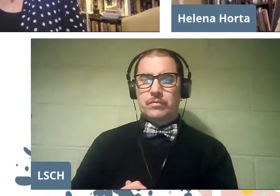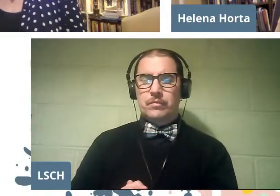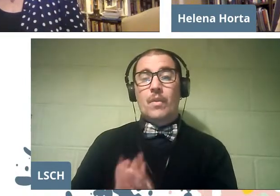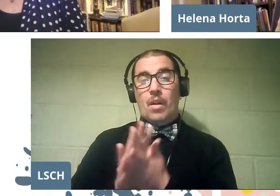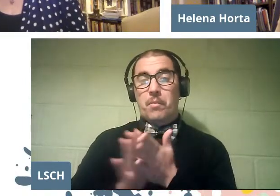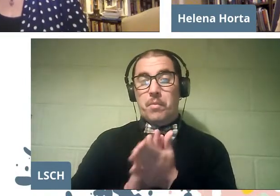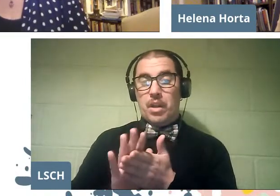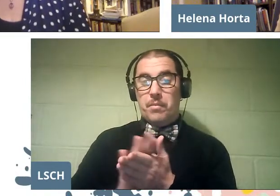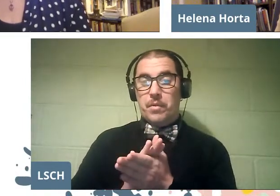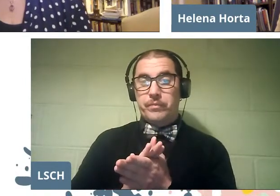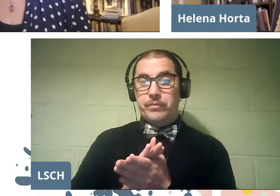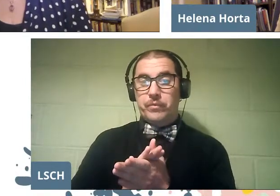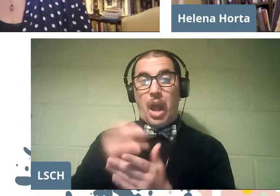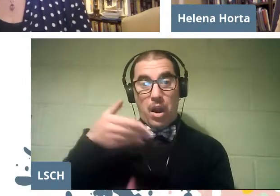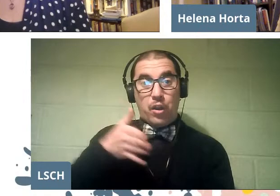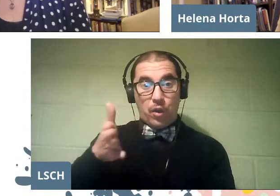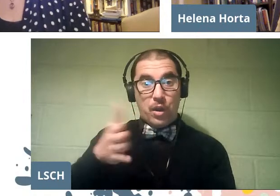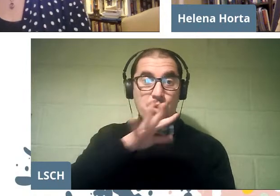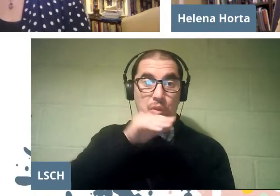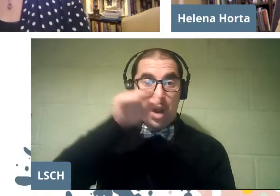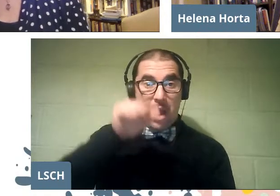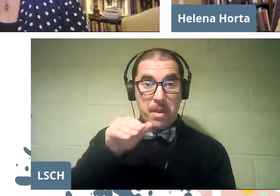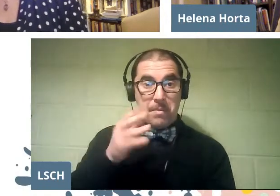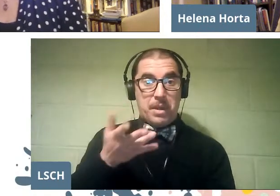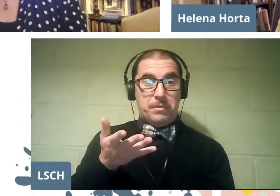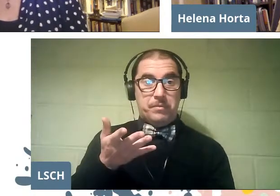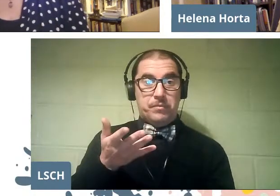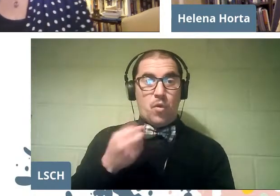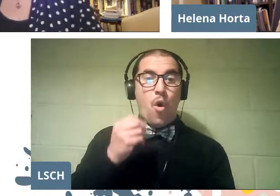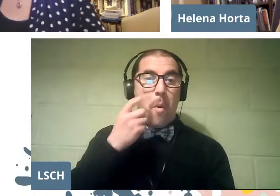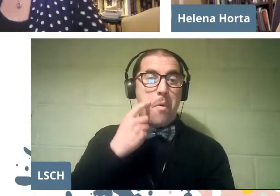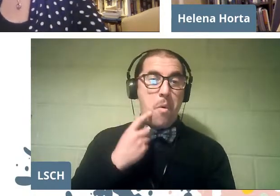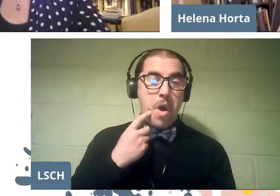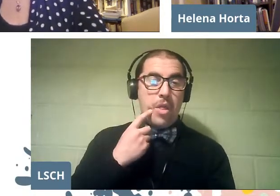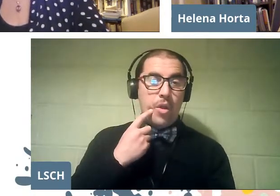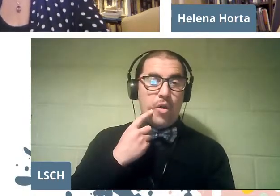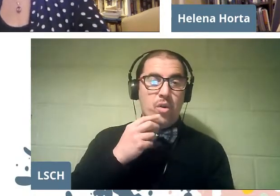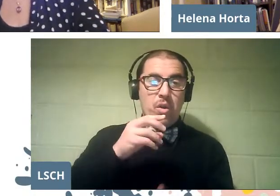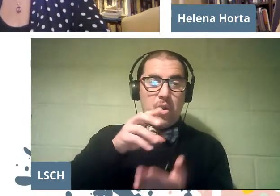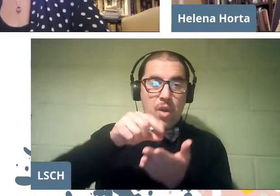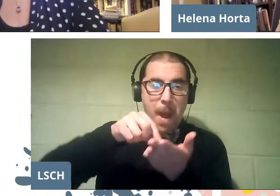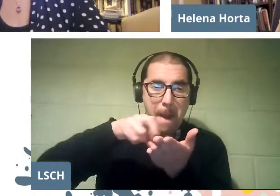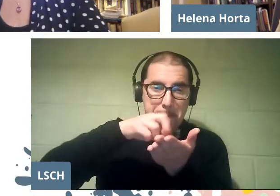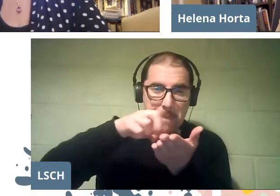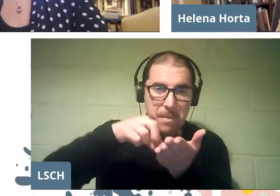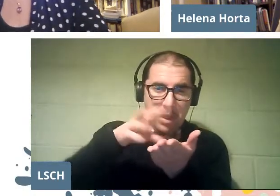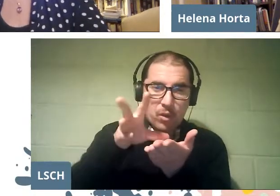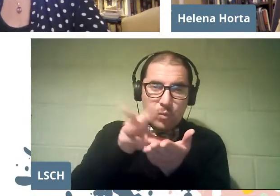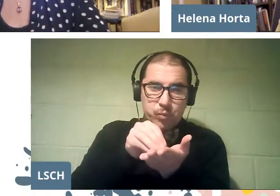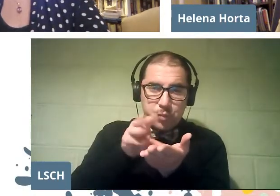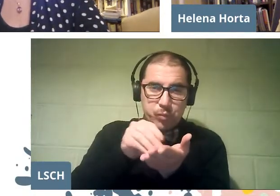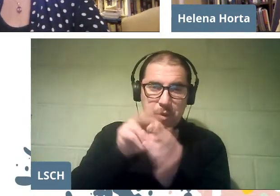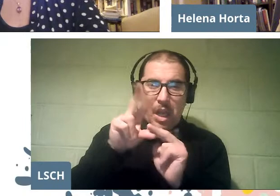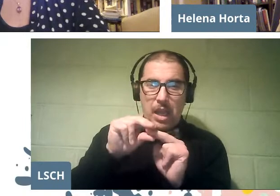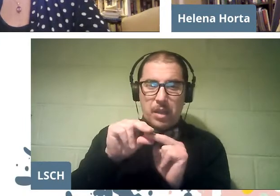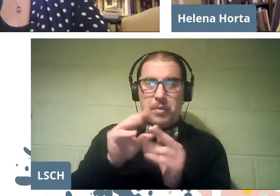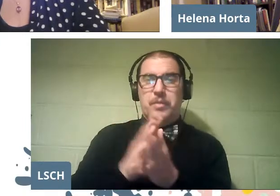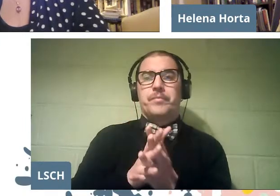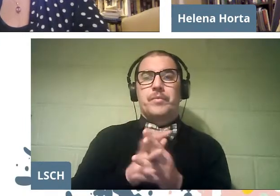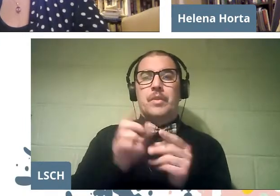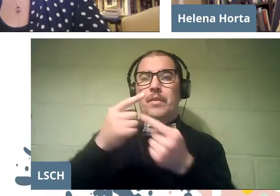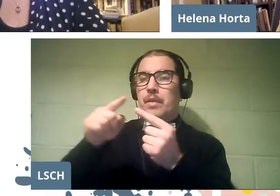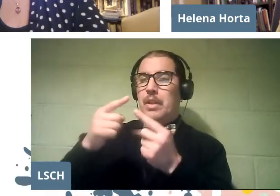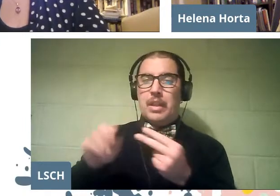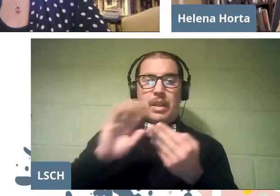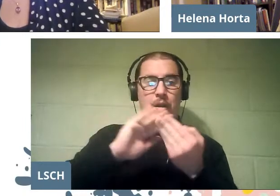supuesto, incluso se sigue experimentando con tintes antiguos. en varias